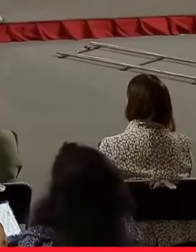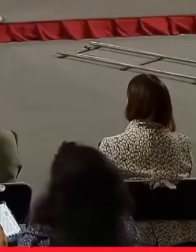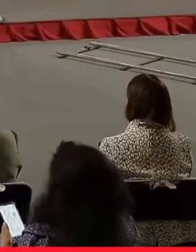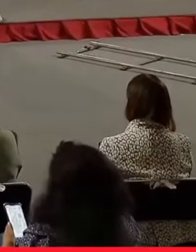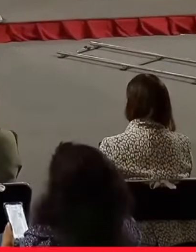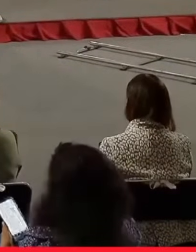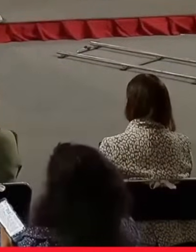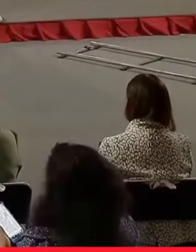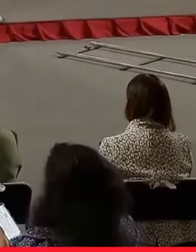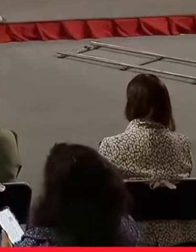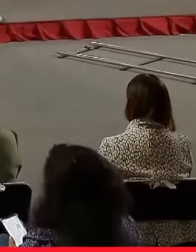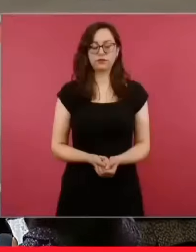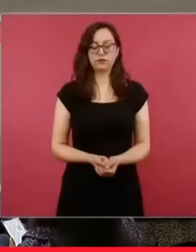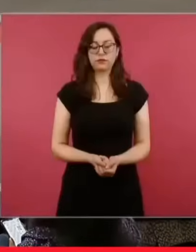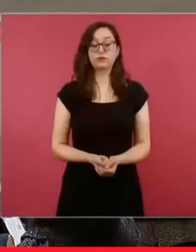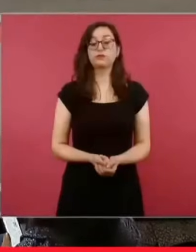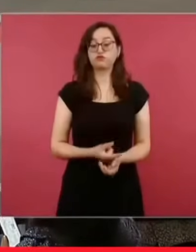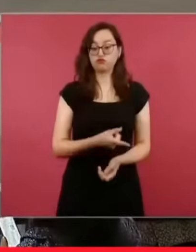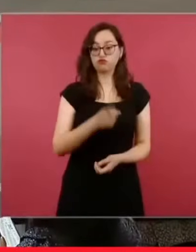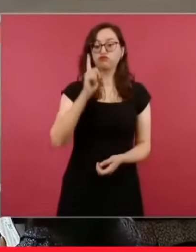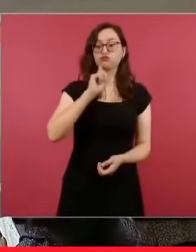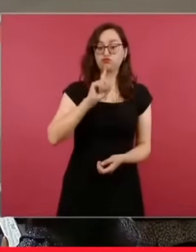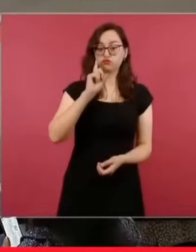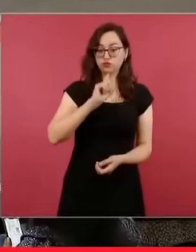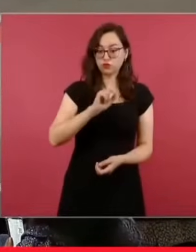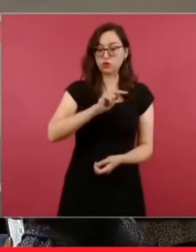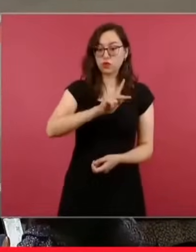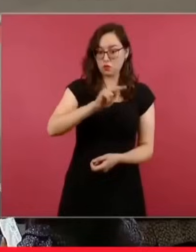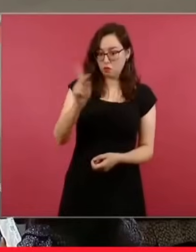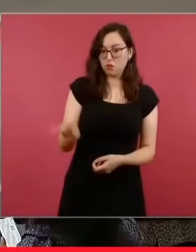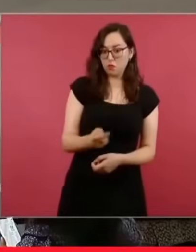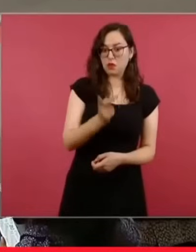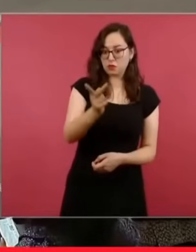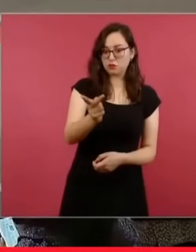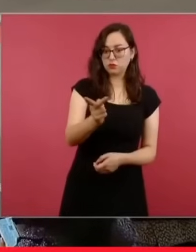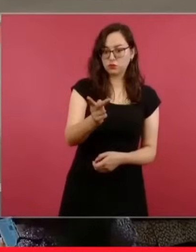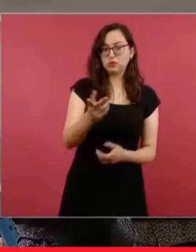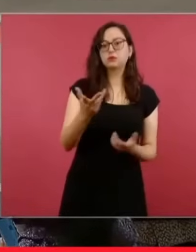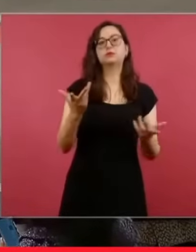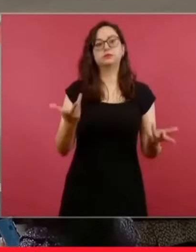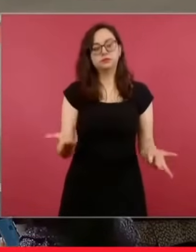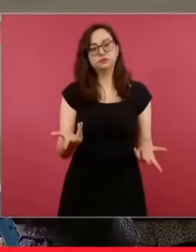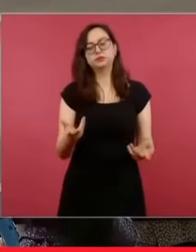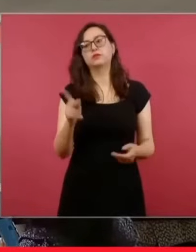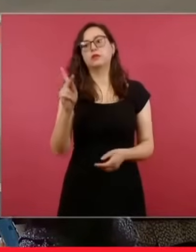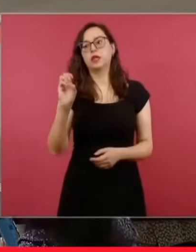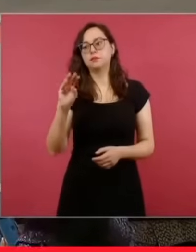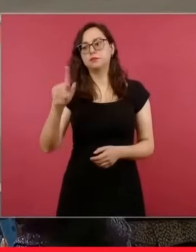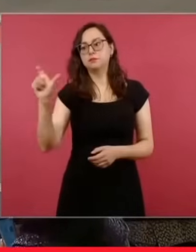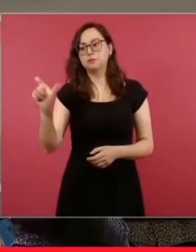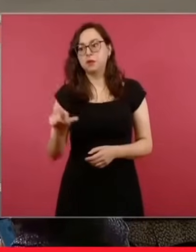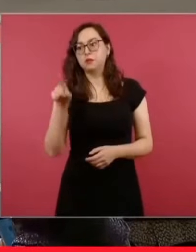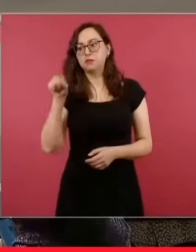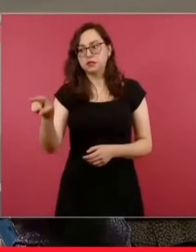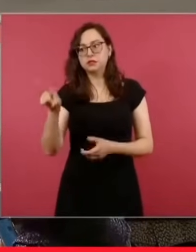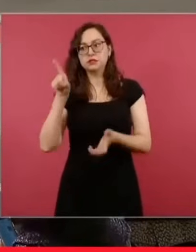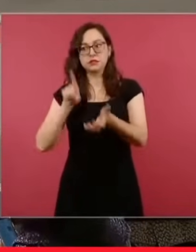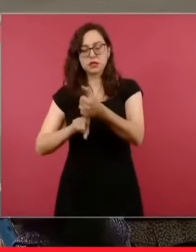Esto fue lo que dijo la reportera, que funcionarios de Pemex benefician a estas